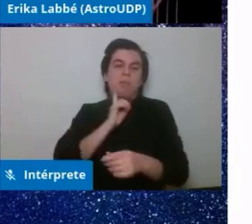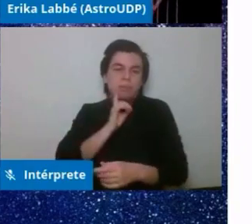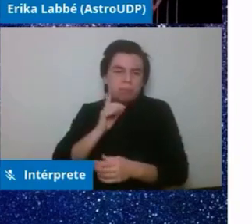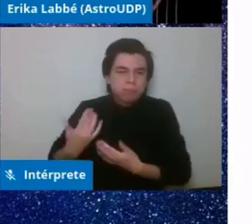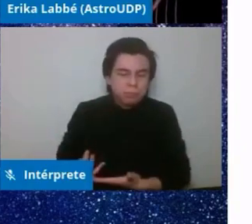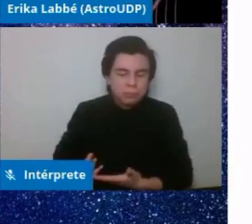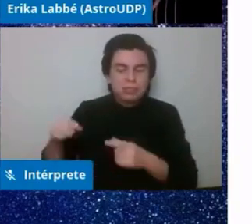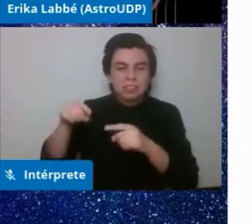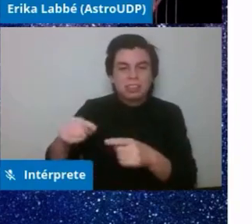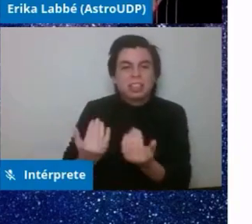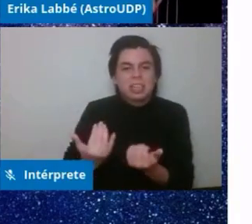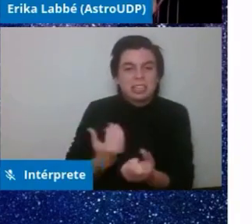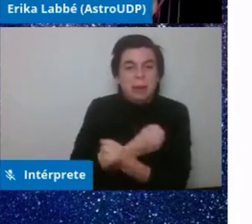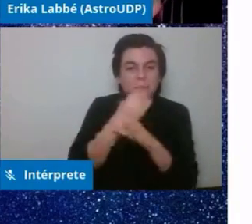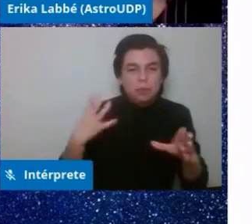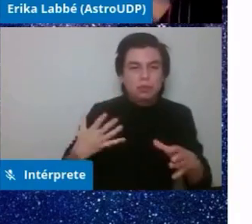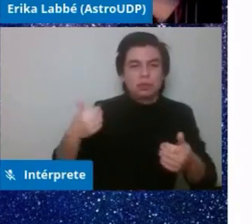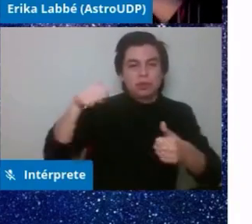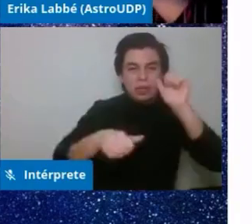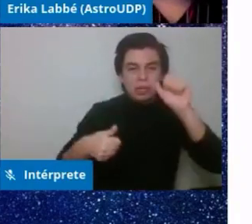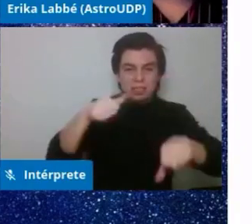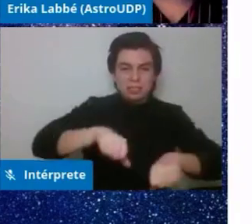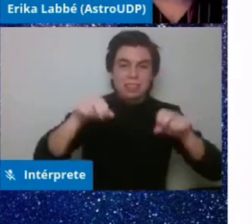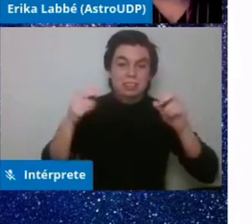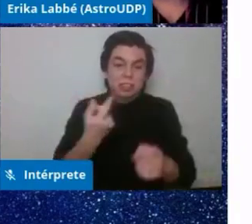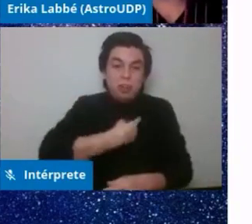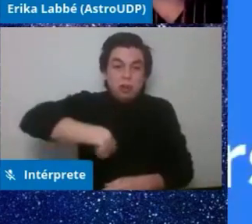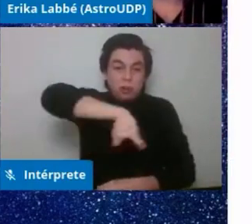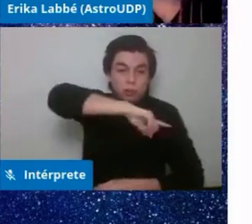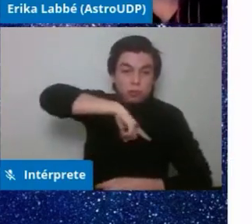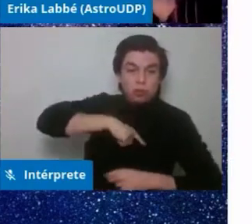la diversidad realmente es algo que también buscamos.